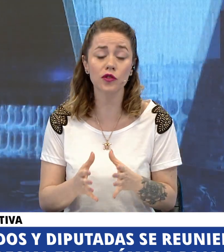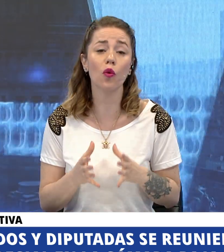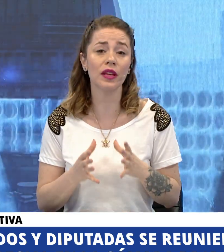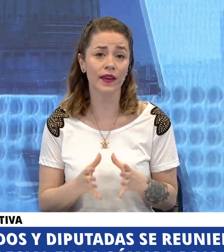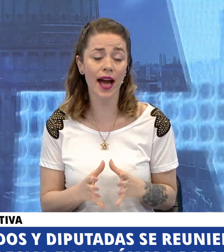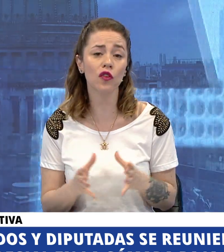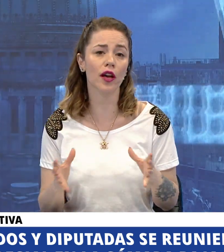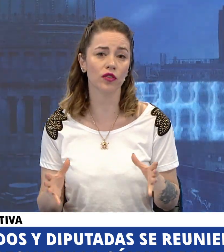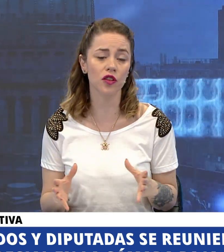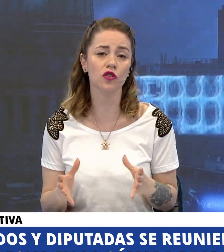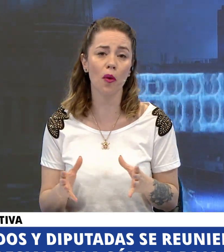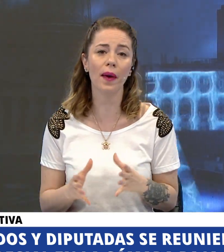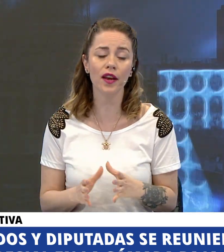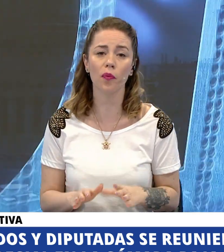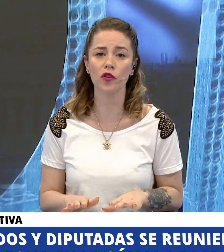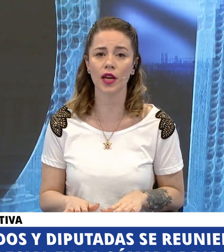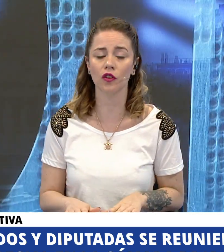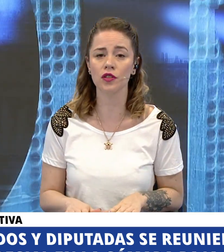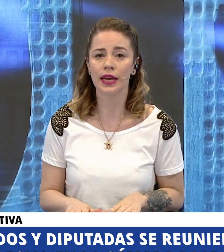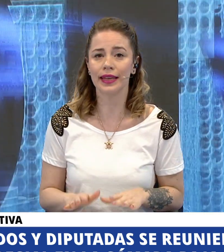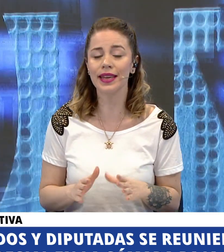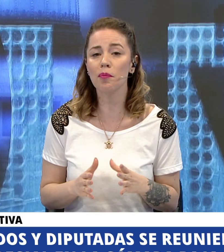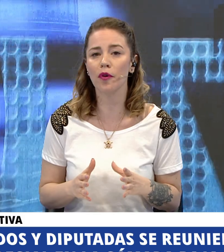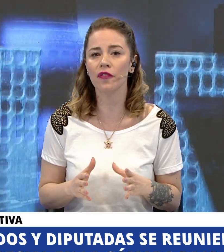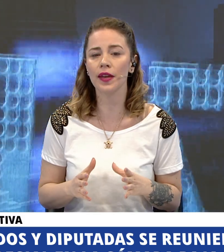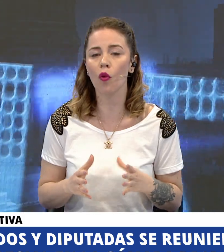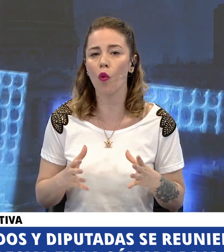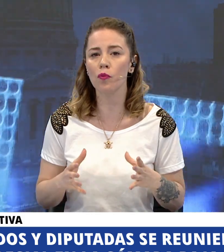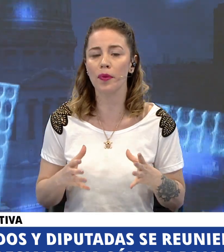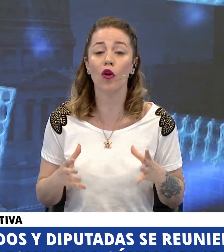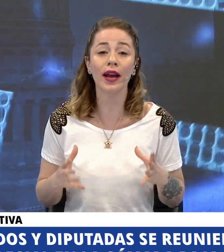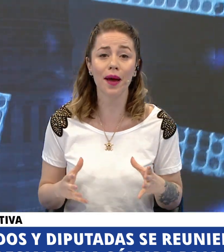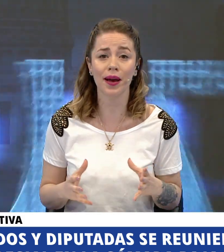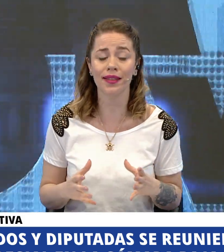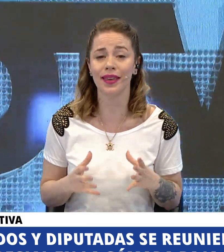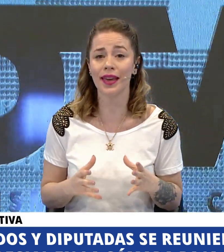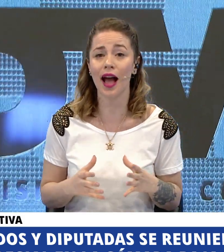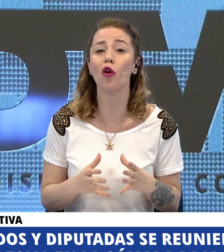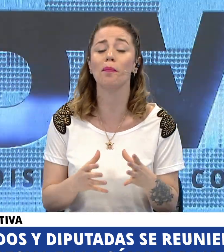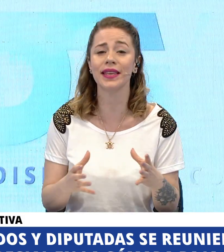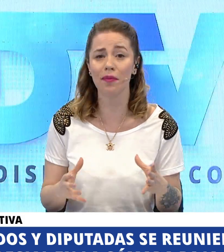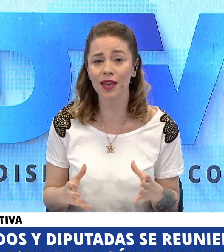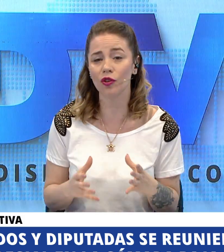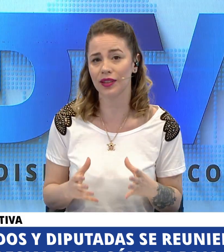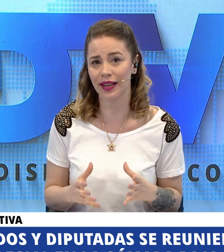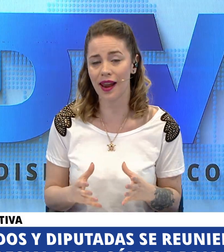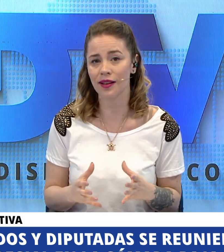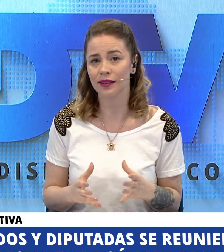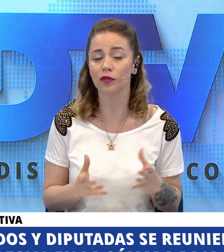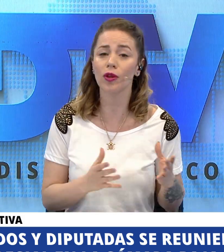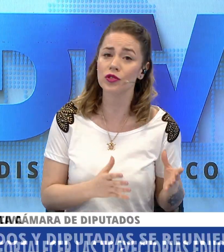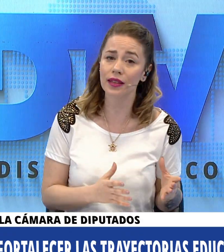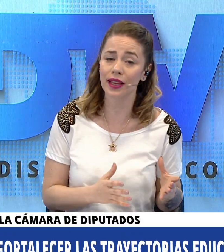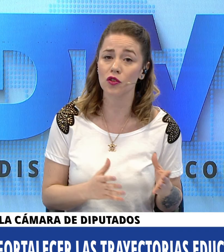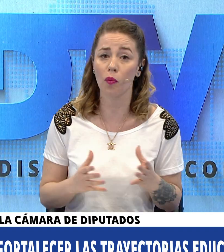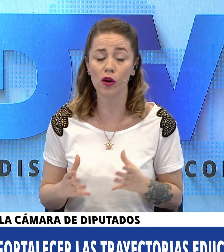Un texto unificado que condensó varios proyectos que tienen por fin un programa de acompañamiento integral